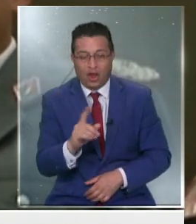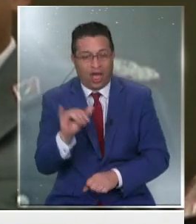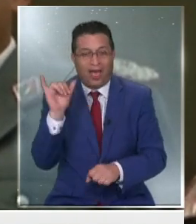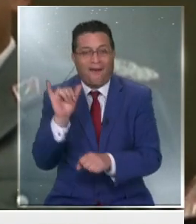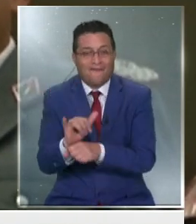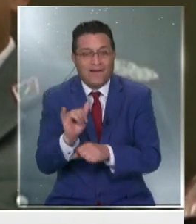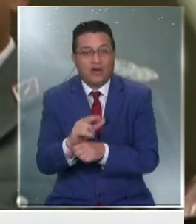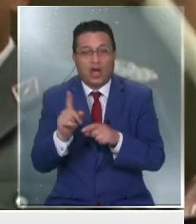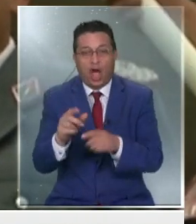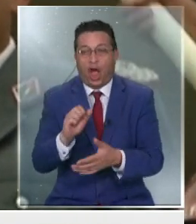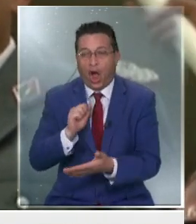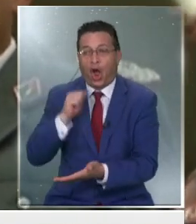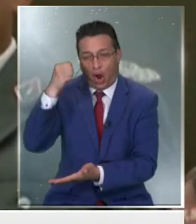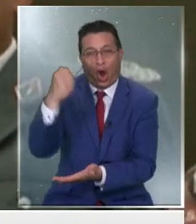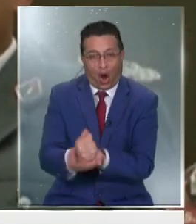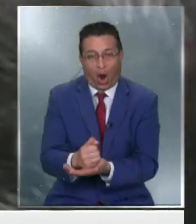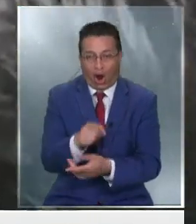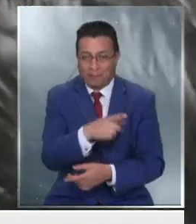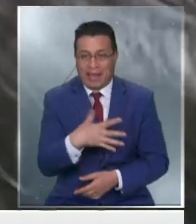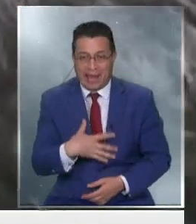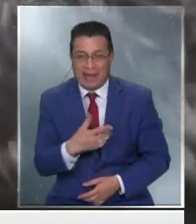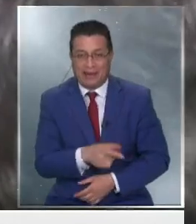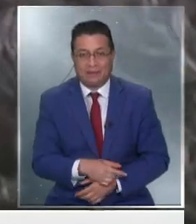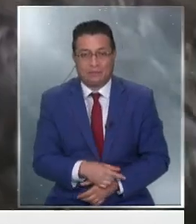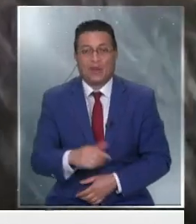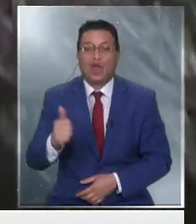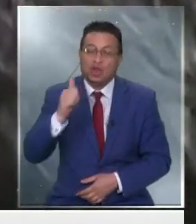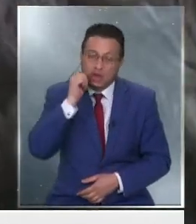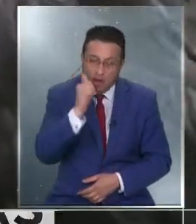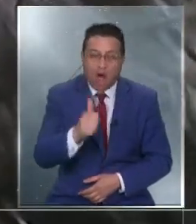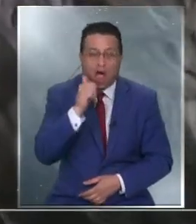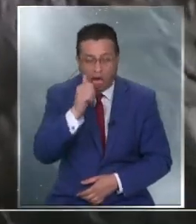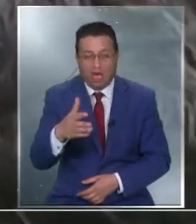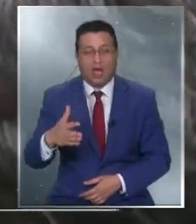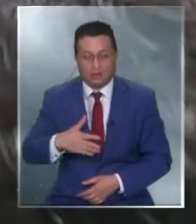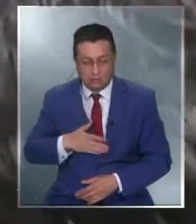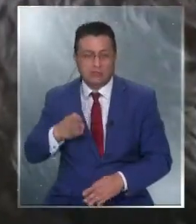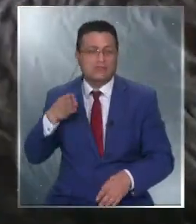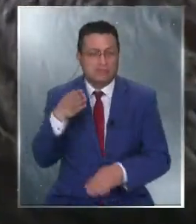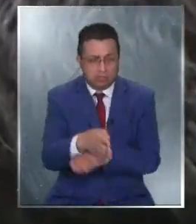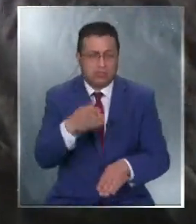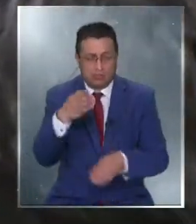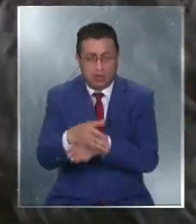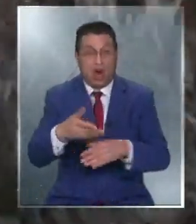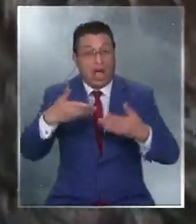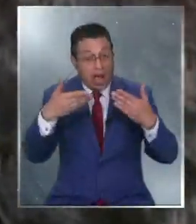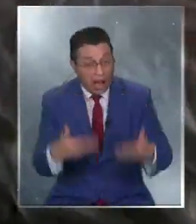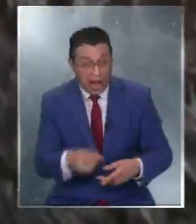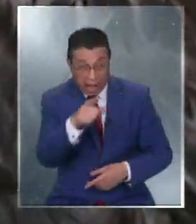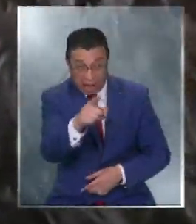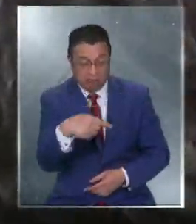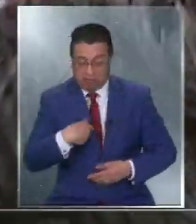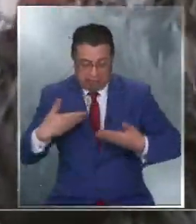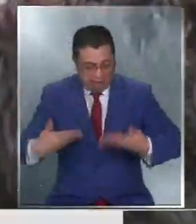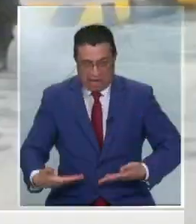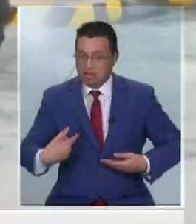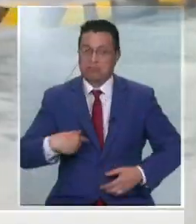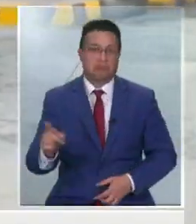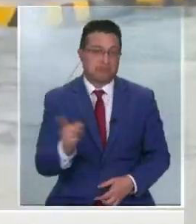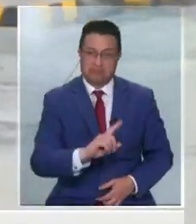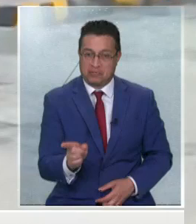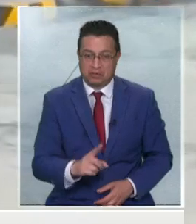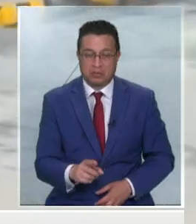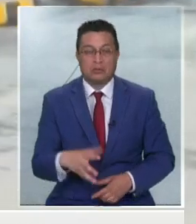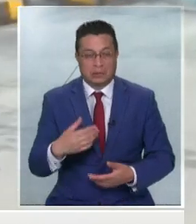fraude, sino golpe de Estado. Todos los días yo voy a seguir yendo. Se cansan ellos porque yo no me voy a cansar. Después de